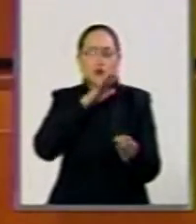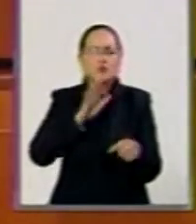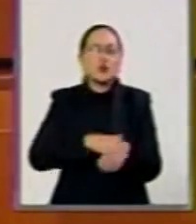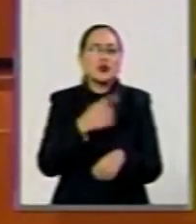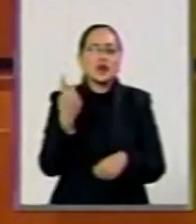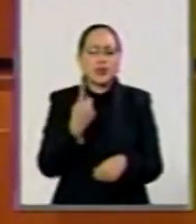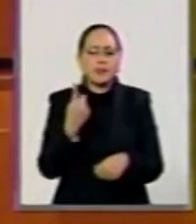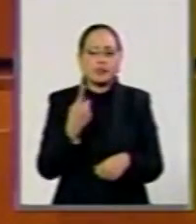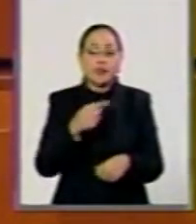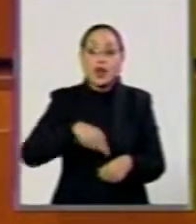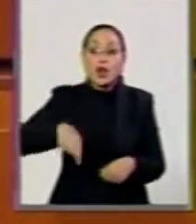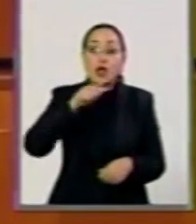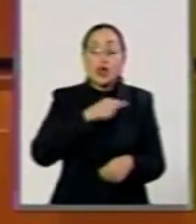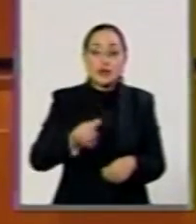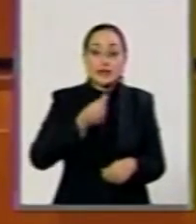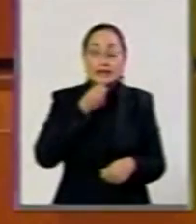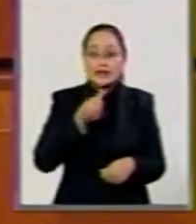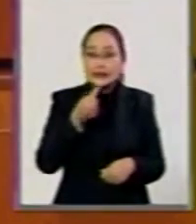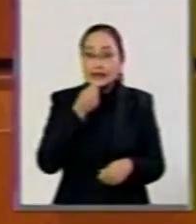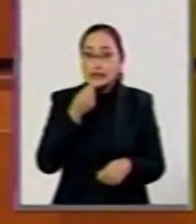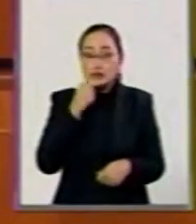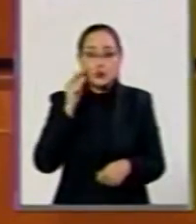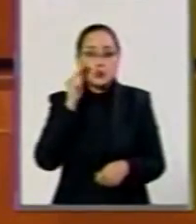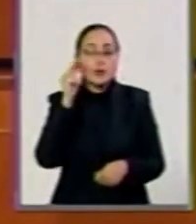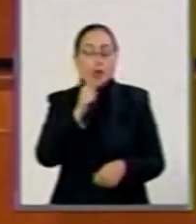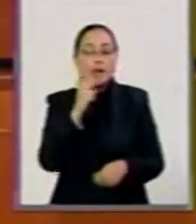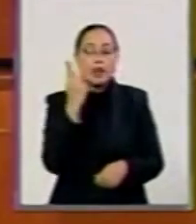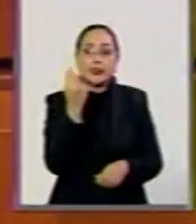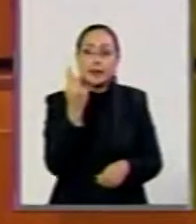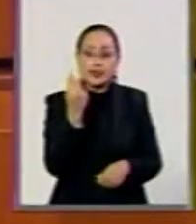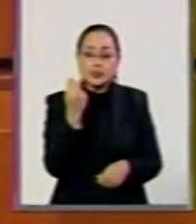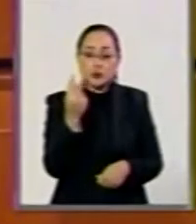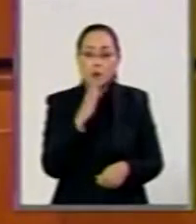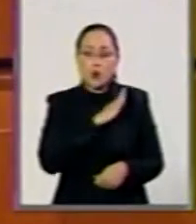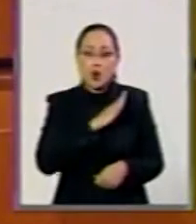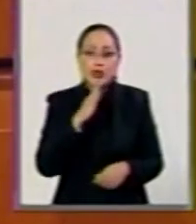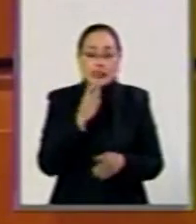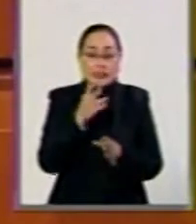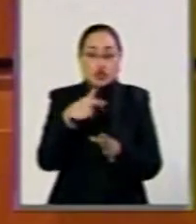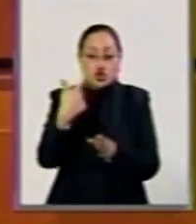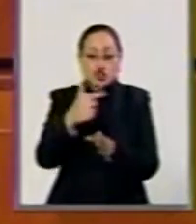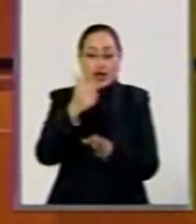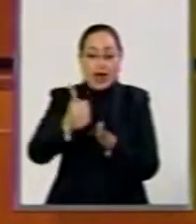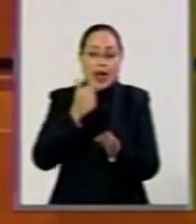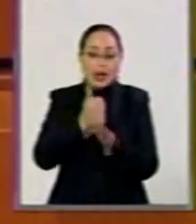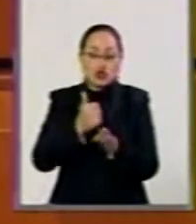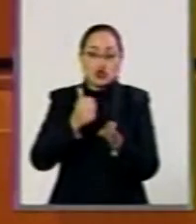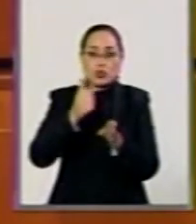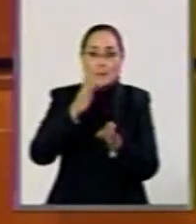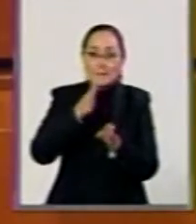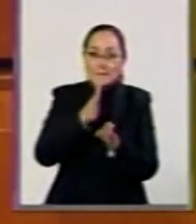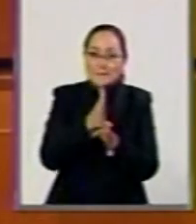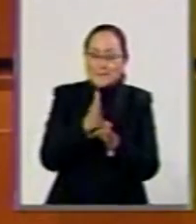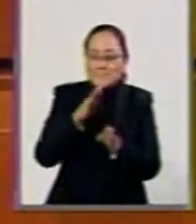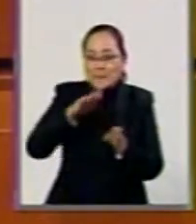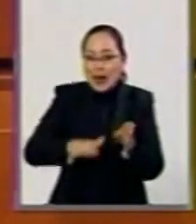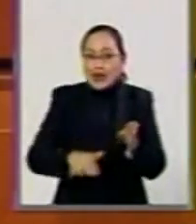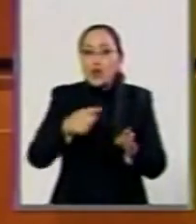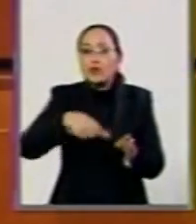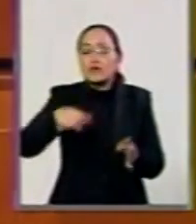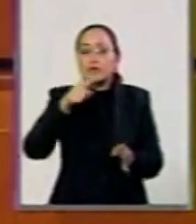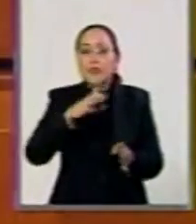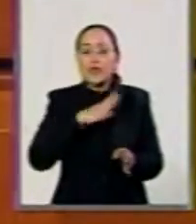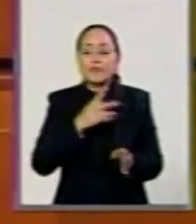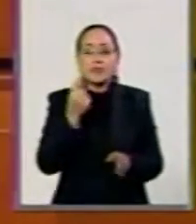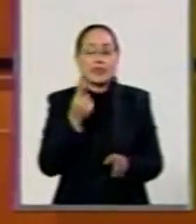todos aquellos niños que vean televisión y que sean menores de 12 años, es decir, niños que muchas veces